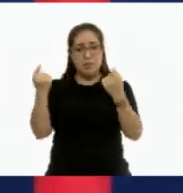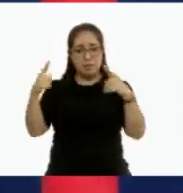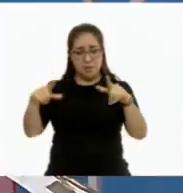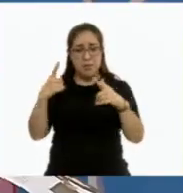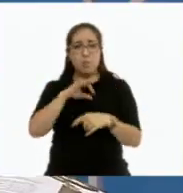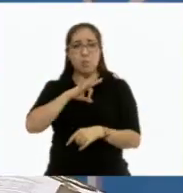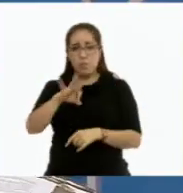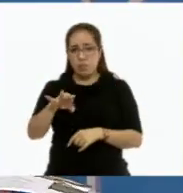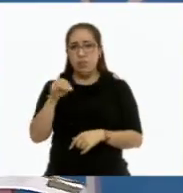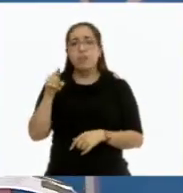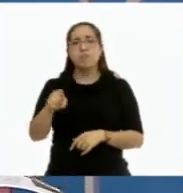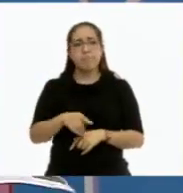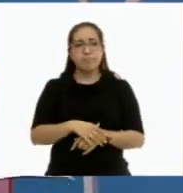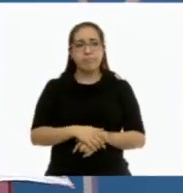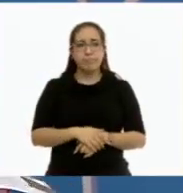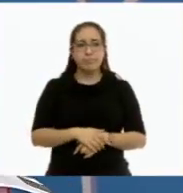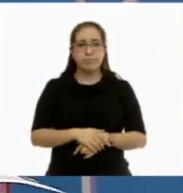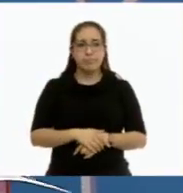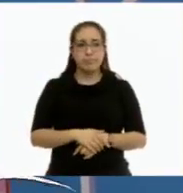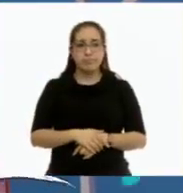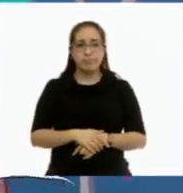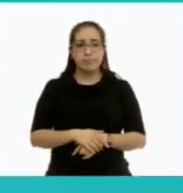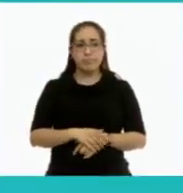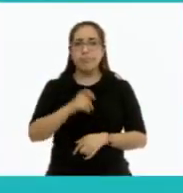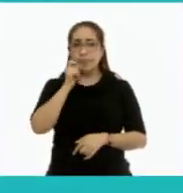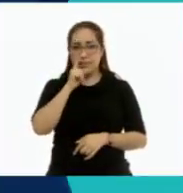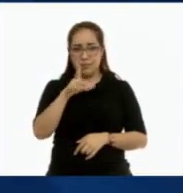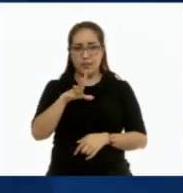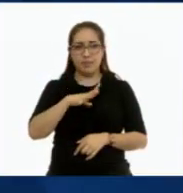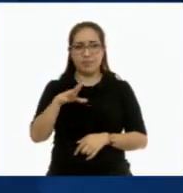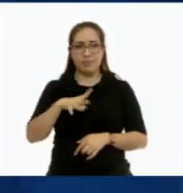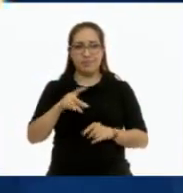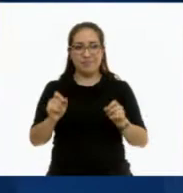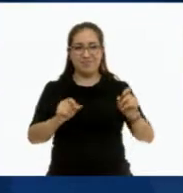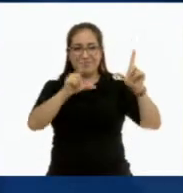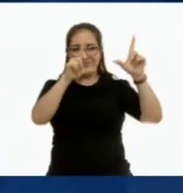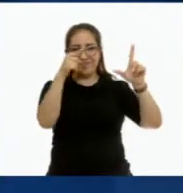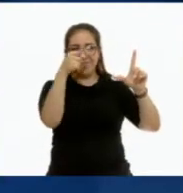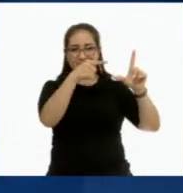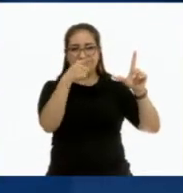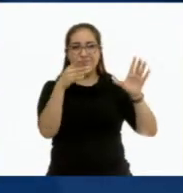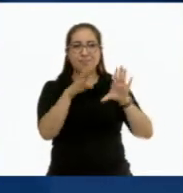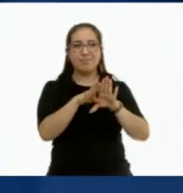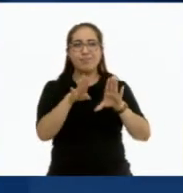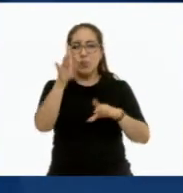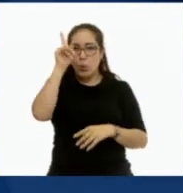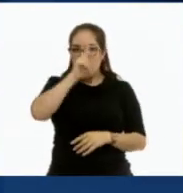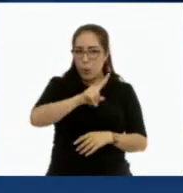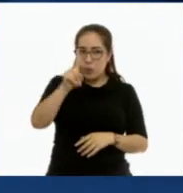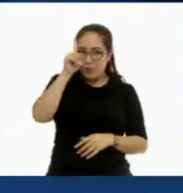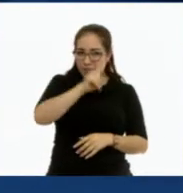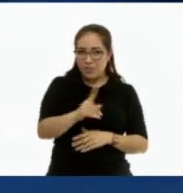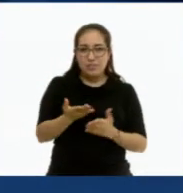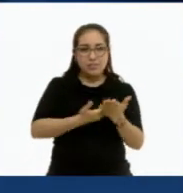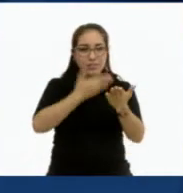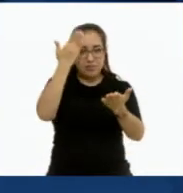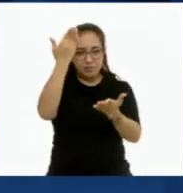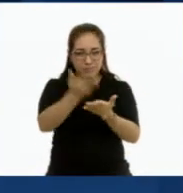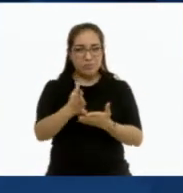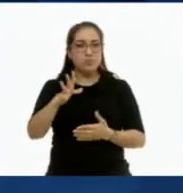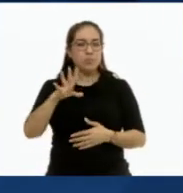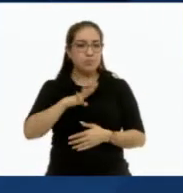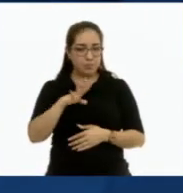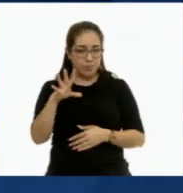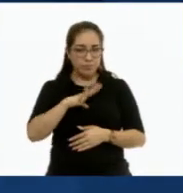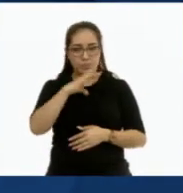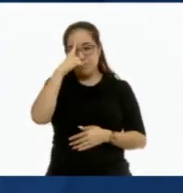Y van a aparecer también ahí en pantalla estos tips, consejos que nos están